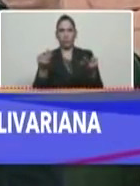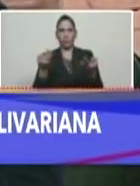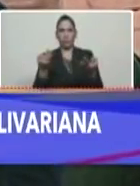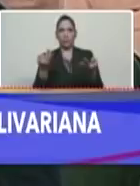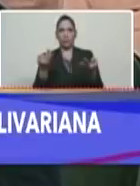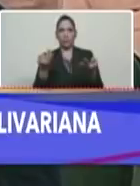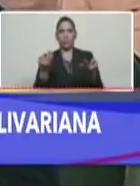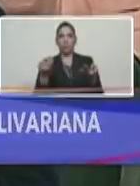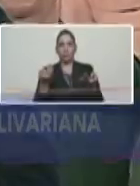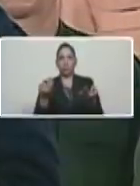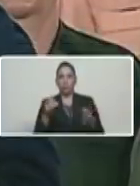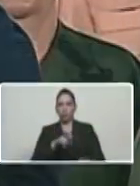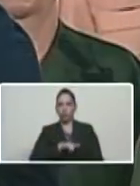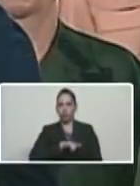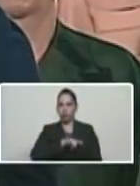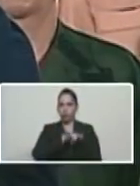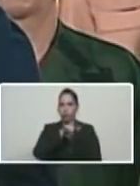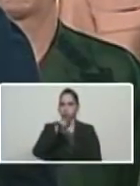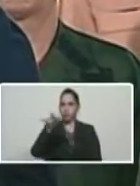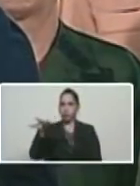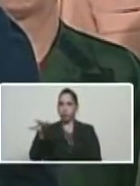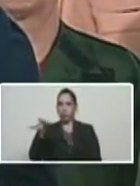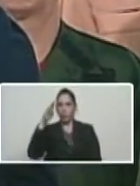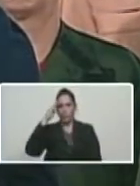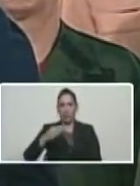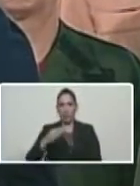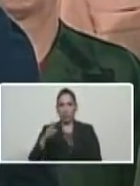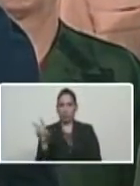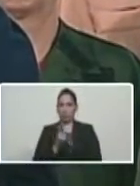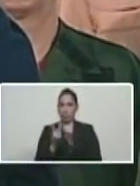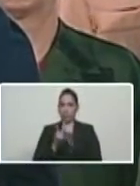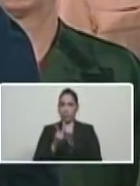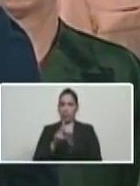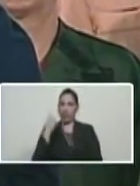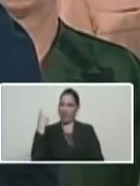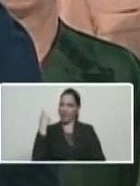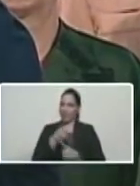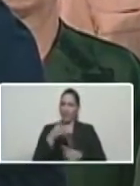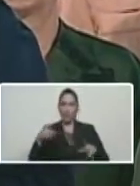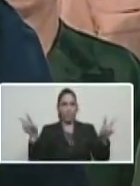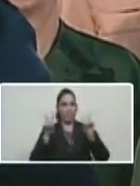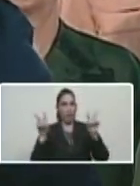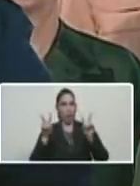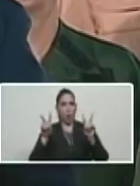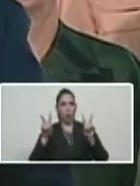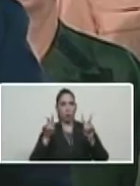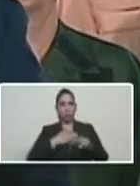Una aviación militar como la venezolana tiene que estar llena de valores,